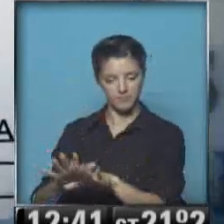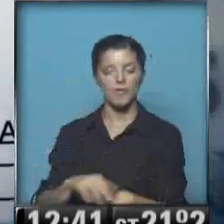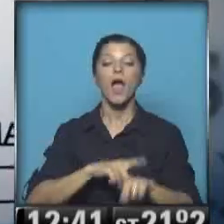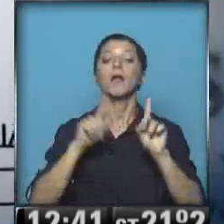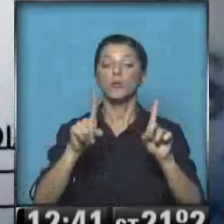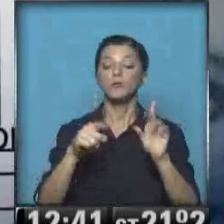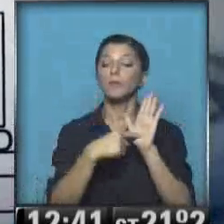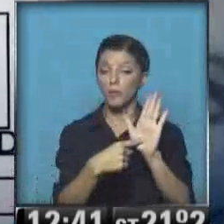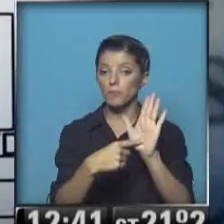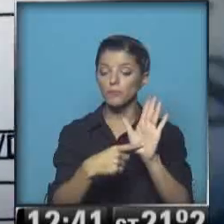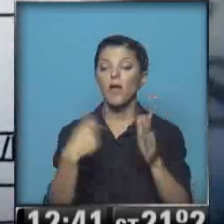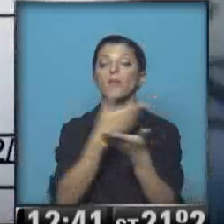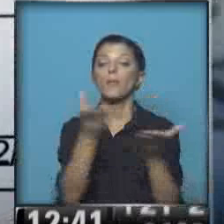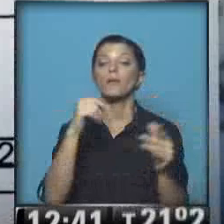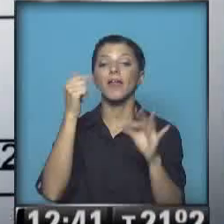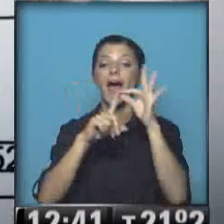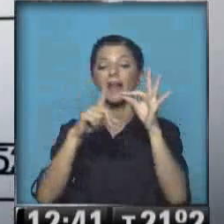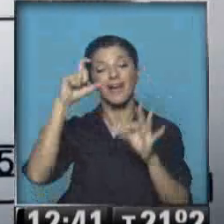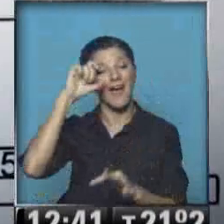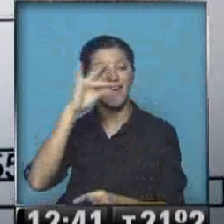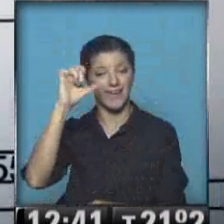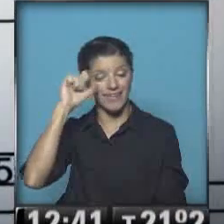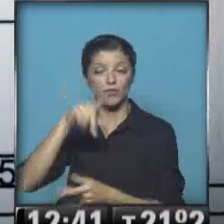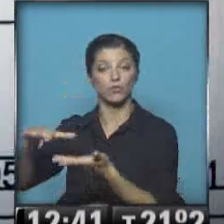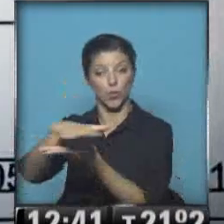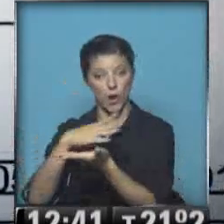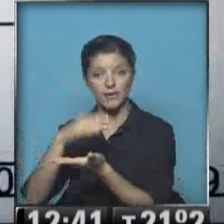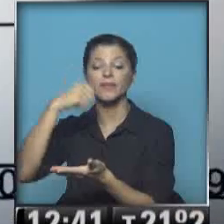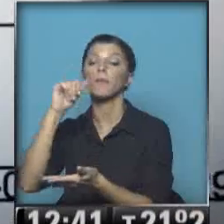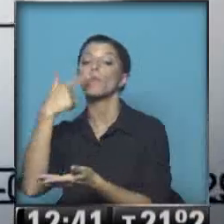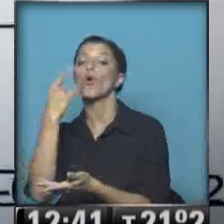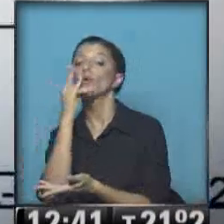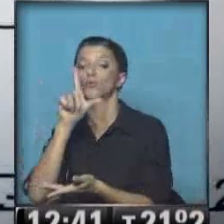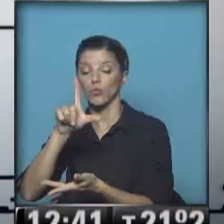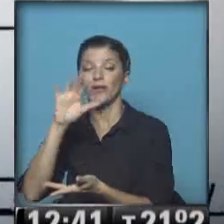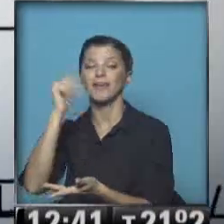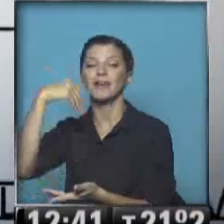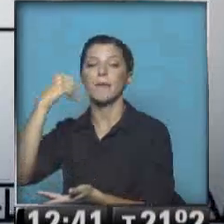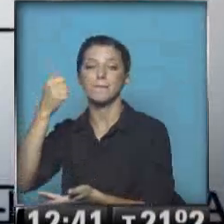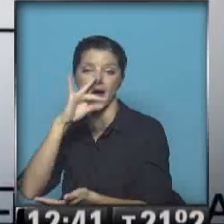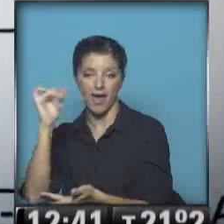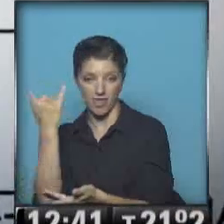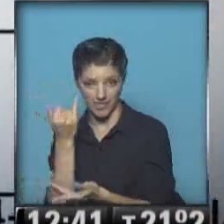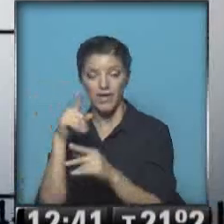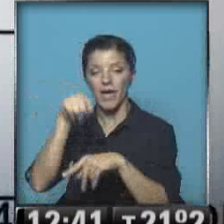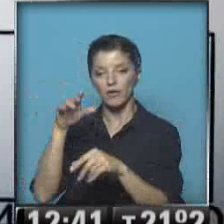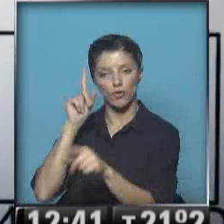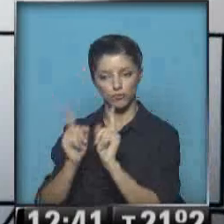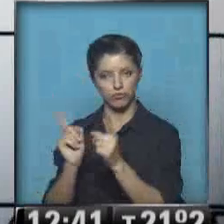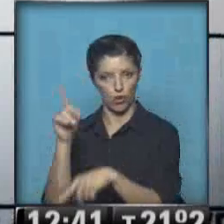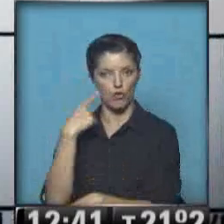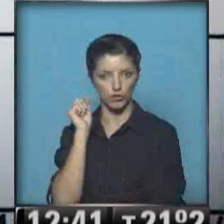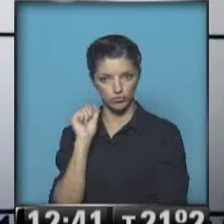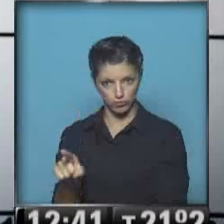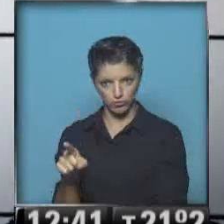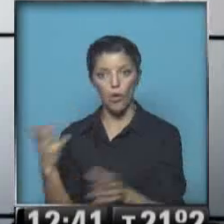alcaeda recuperará sus antiguos bolsones en mosul y ramadi unificando la jihad entre los sunitas de Irak